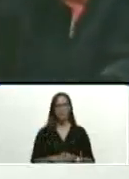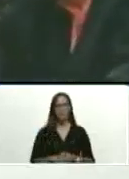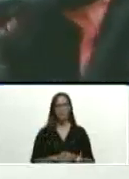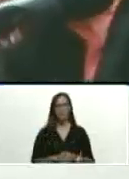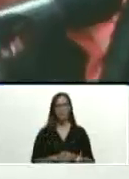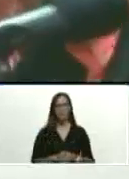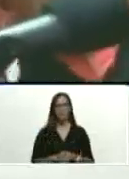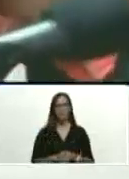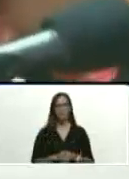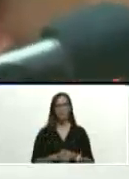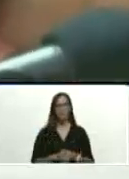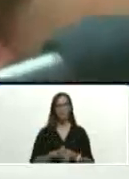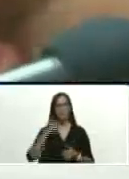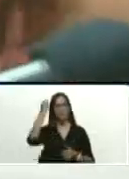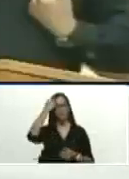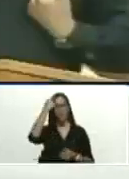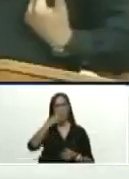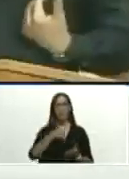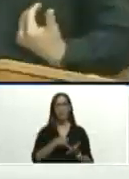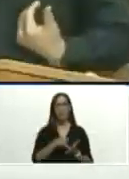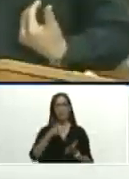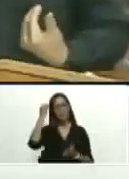subestimaron al pueblo